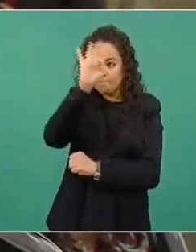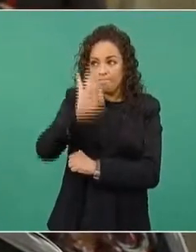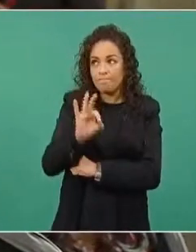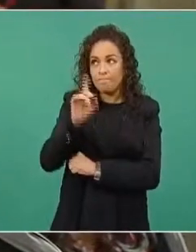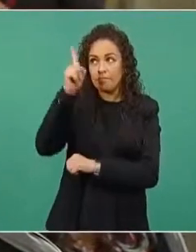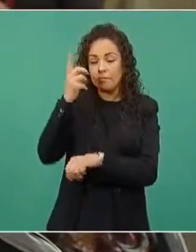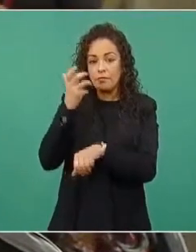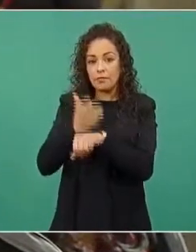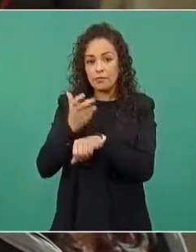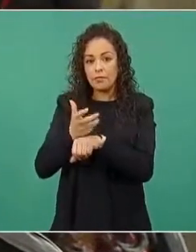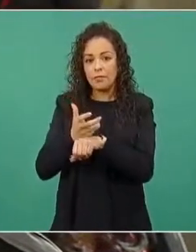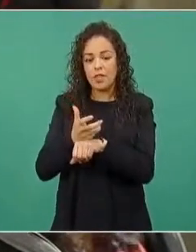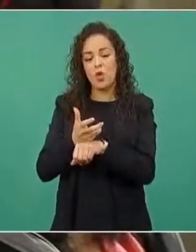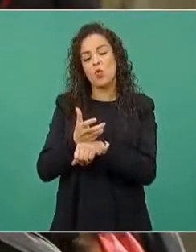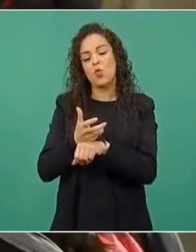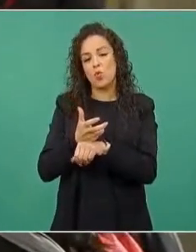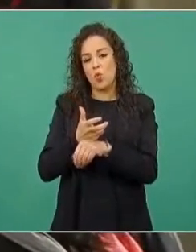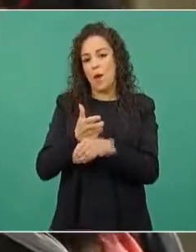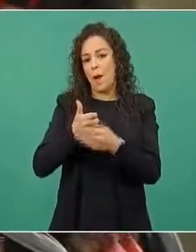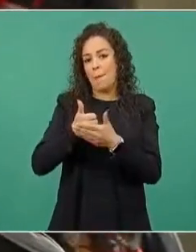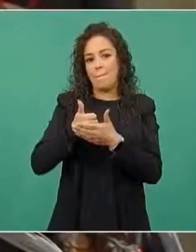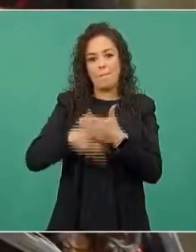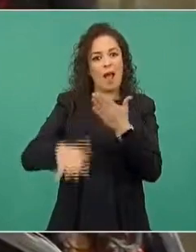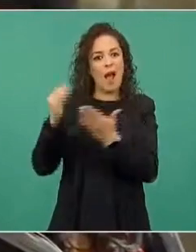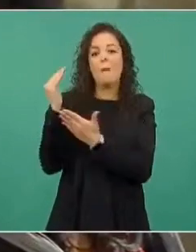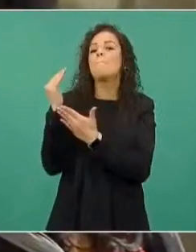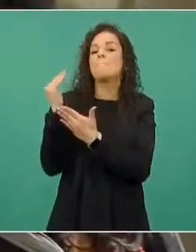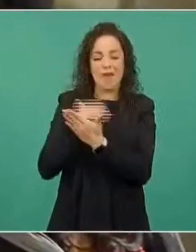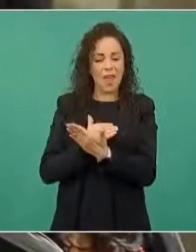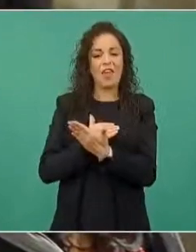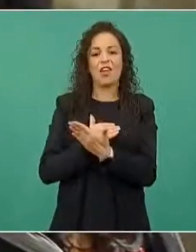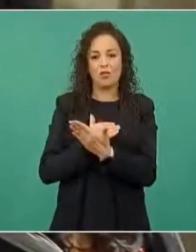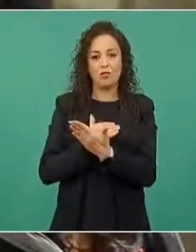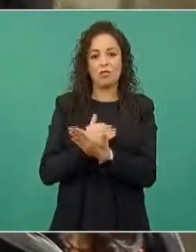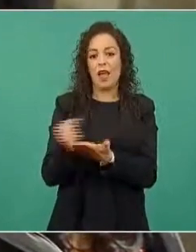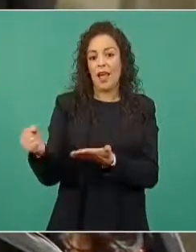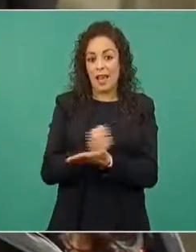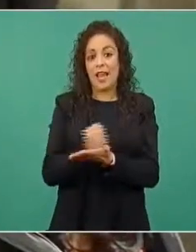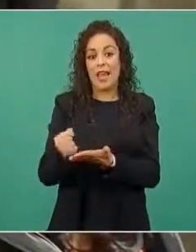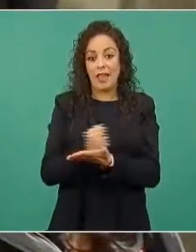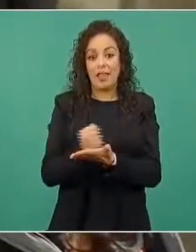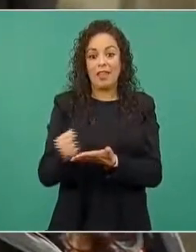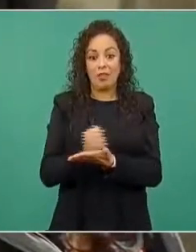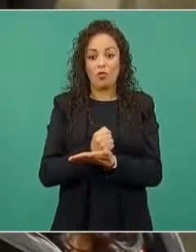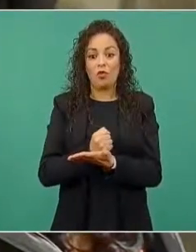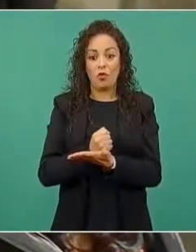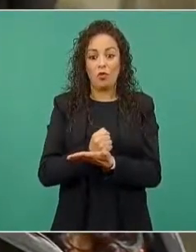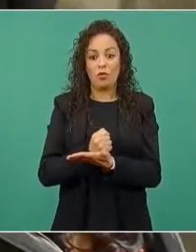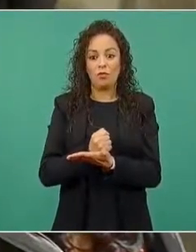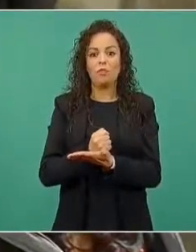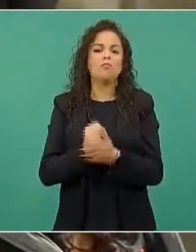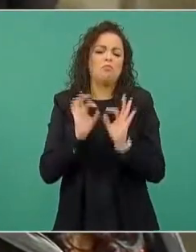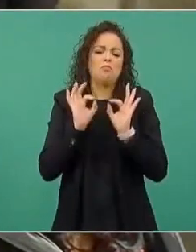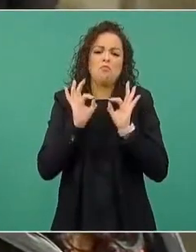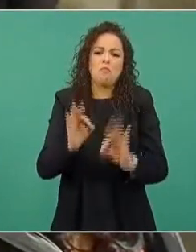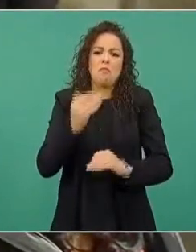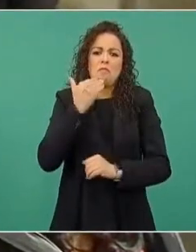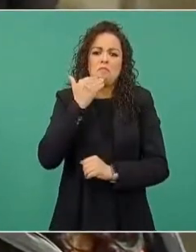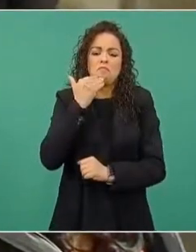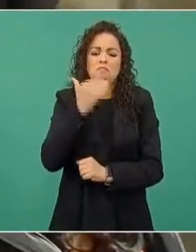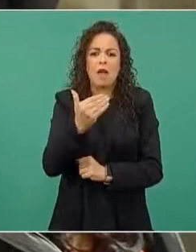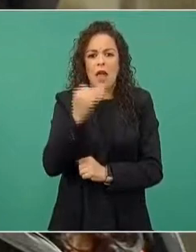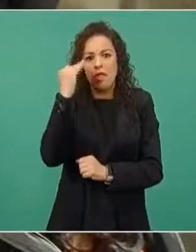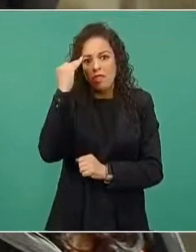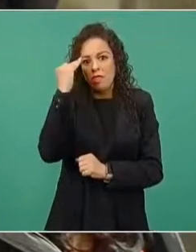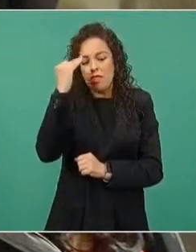ahorita muy, muy bajas, los créditos, y los tiempos han de estar acorde con las necesidades.